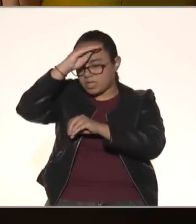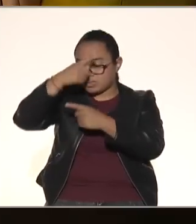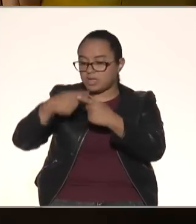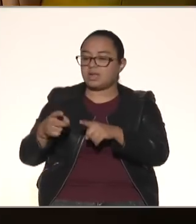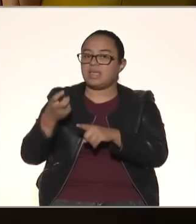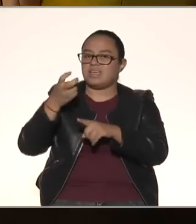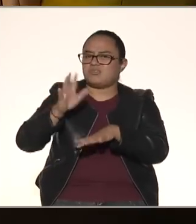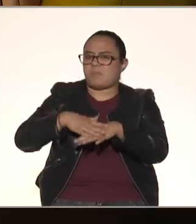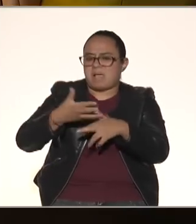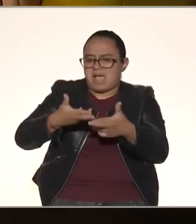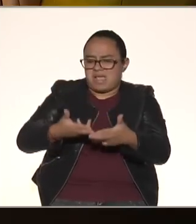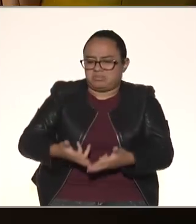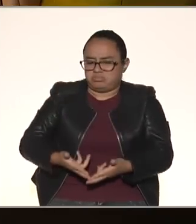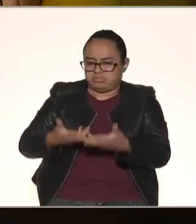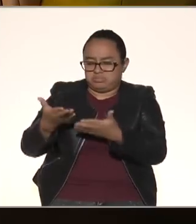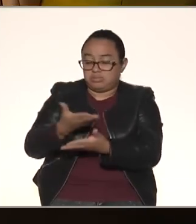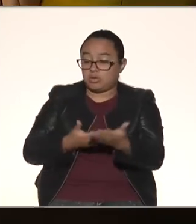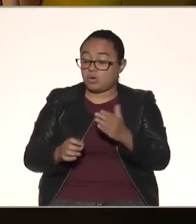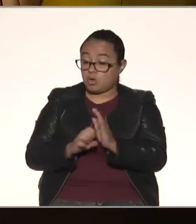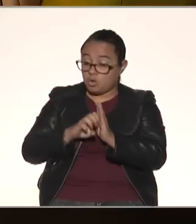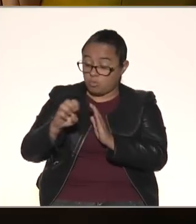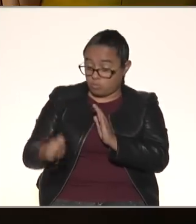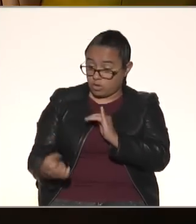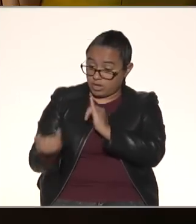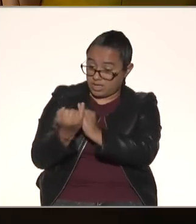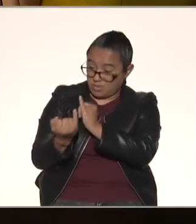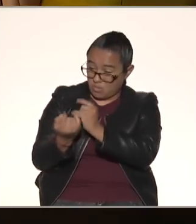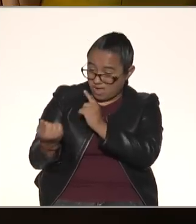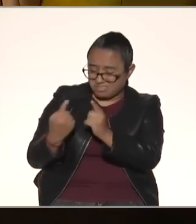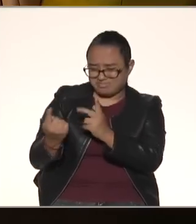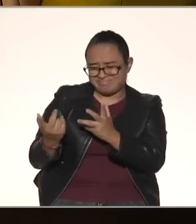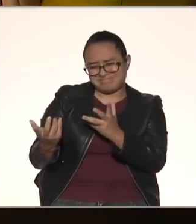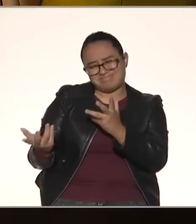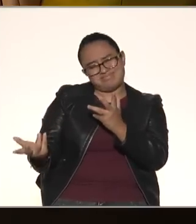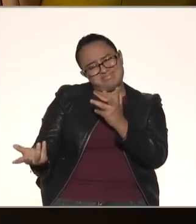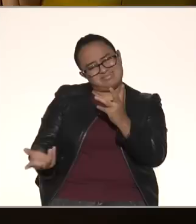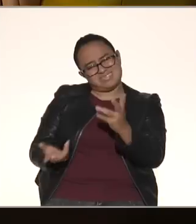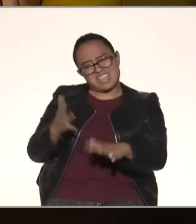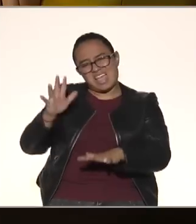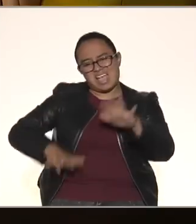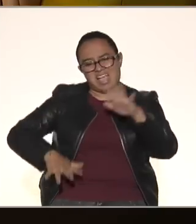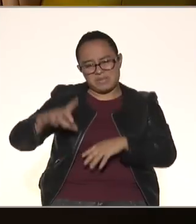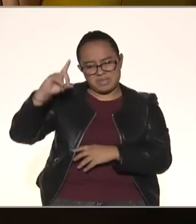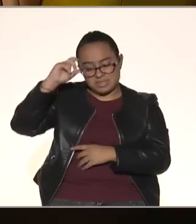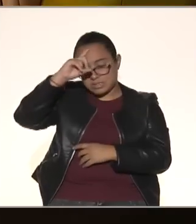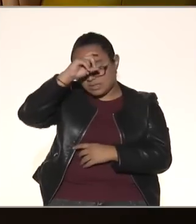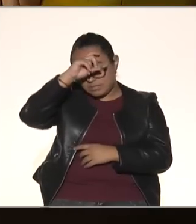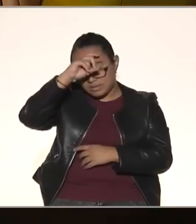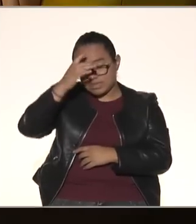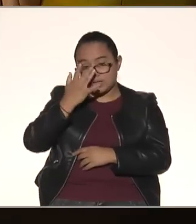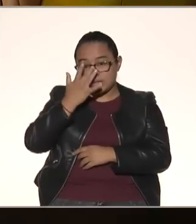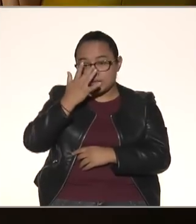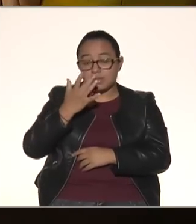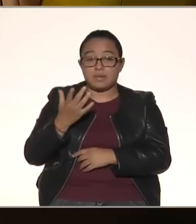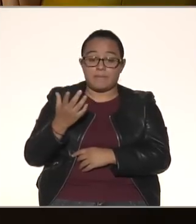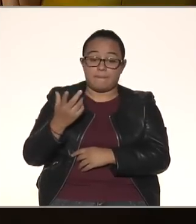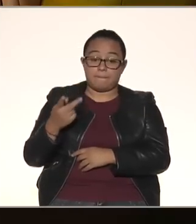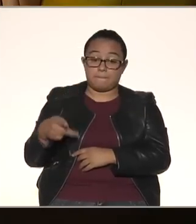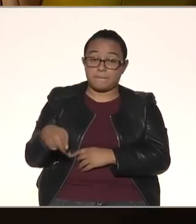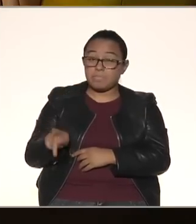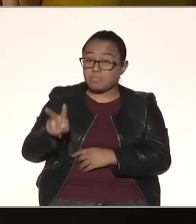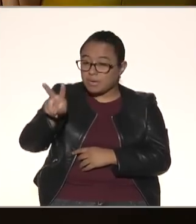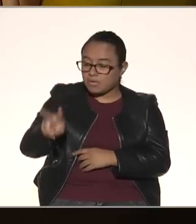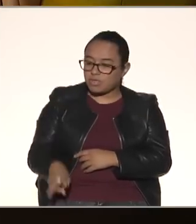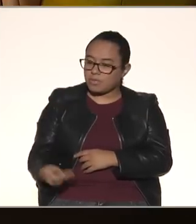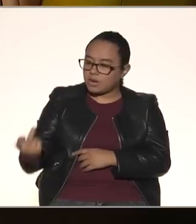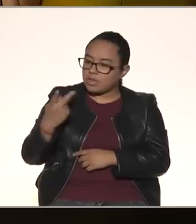ver, lo que es igual nos une, resonamos con lo igual, y es lo que nos acerca a las demás personas, pero lo que realmente